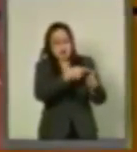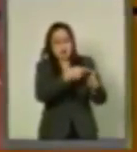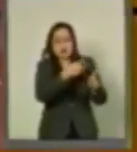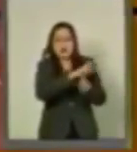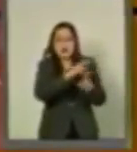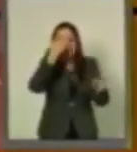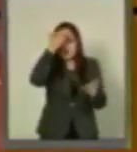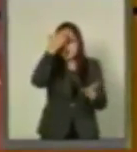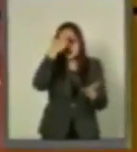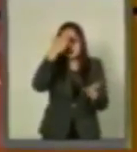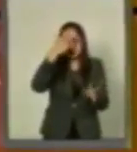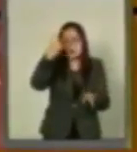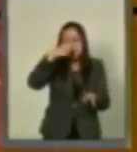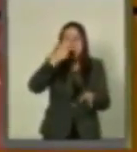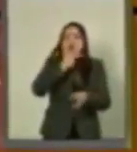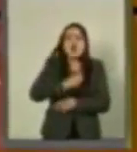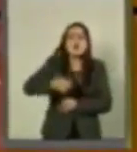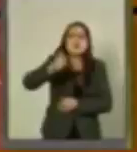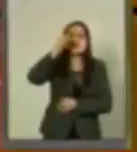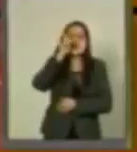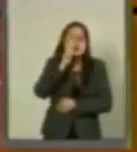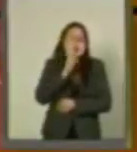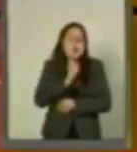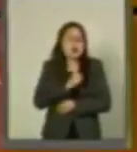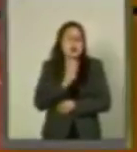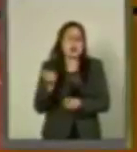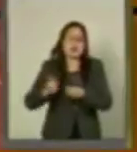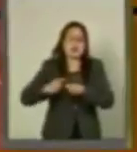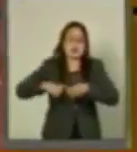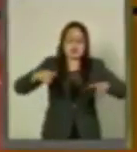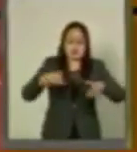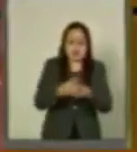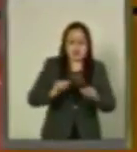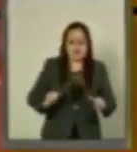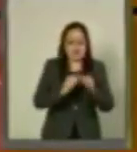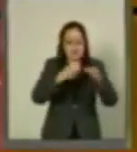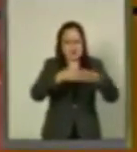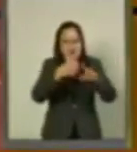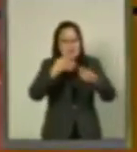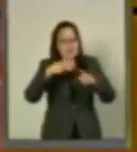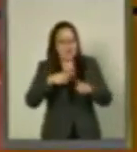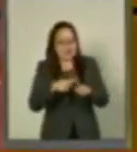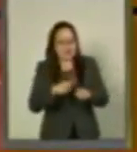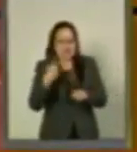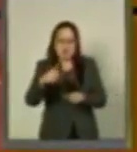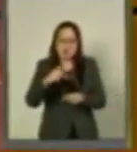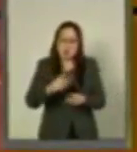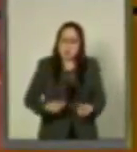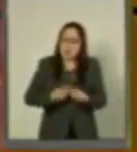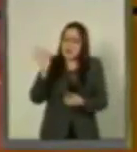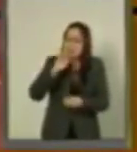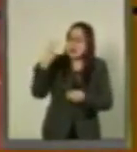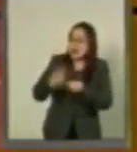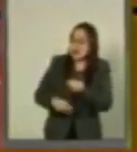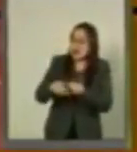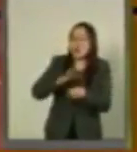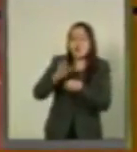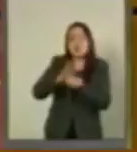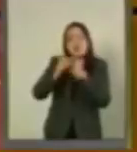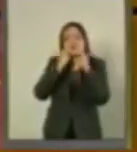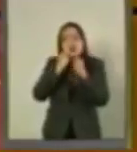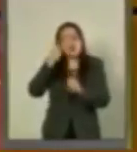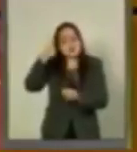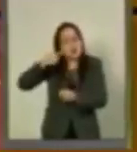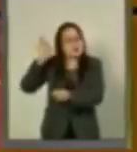un reconocimiento a los hombres y mujeres que integran estas corporaciones y arriesgan su vida en favor de los